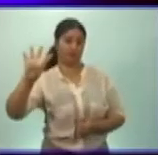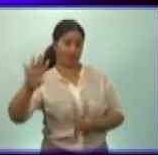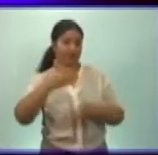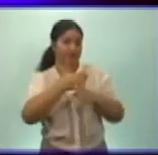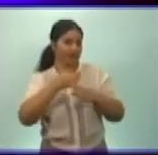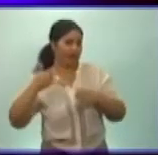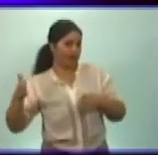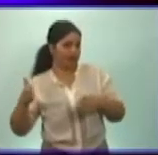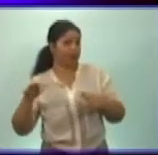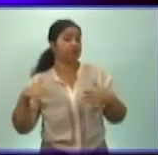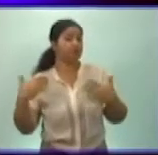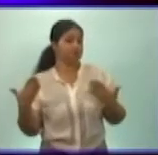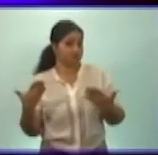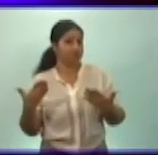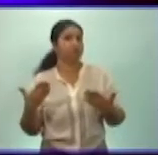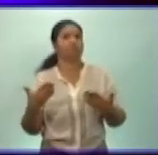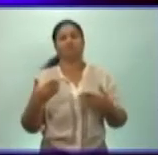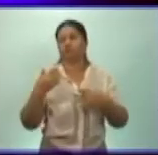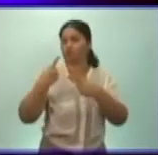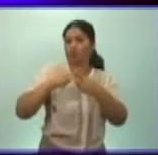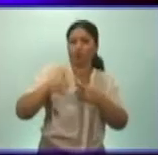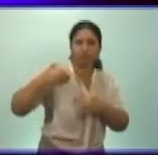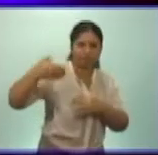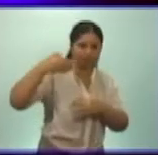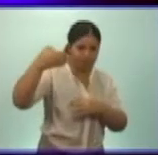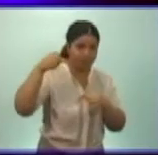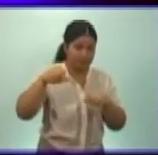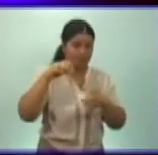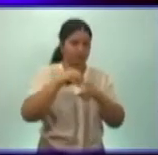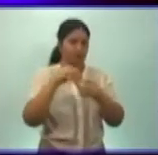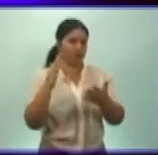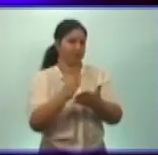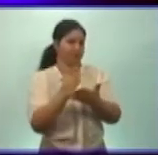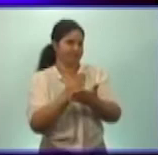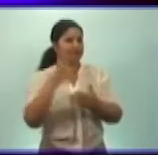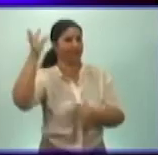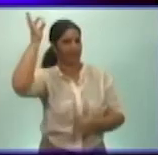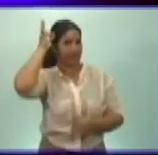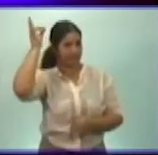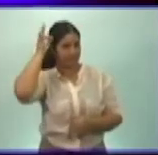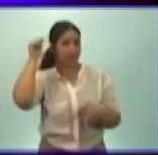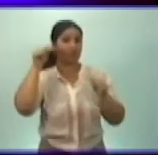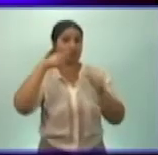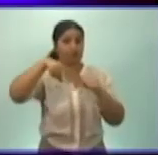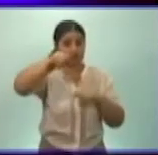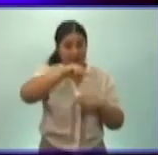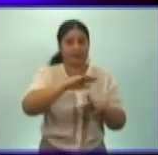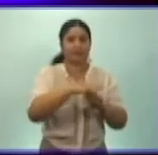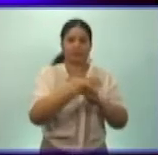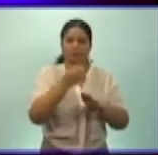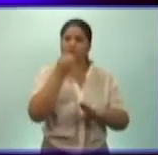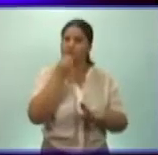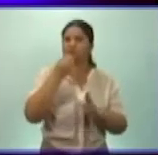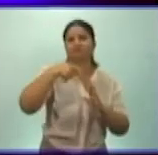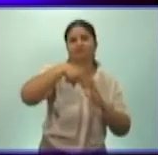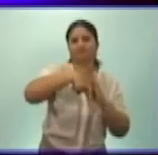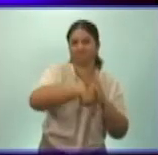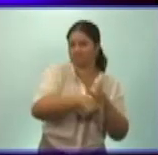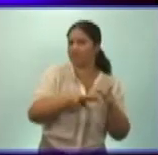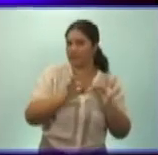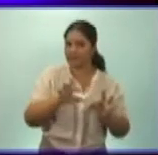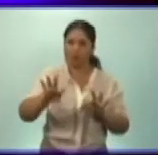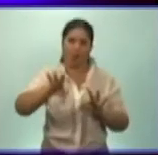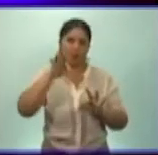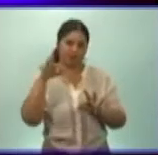174 del libro de texto, todos estos elementos que estamos viendo a grandes rasgos para que después usted en casa pueda reforzar